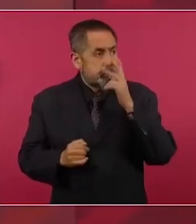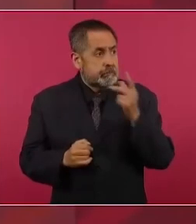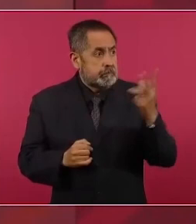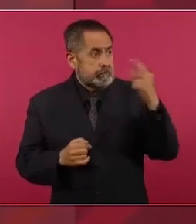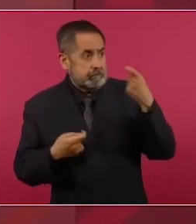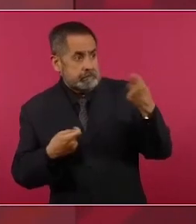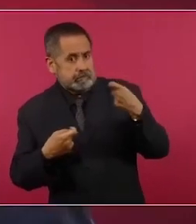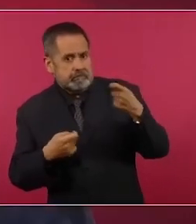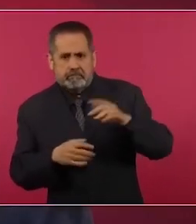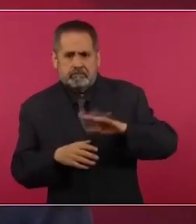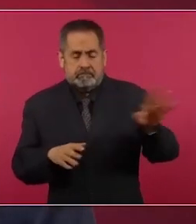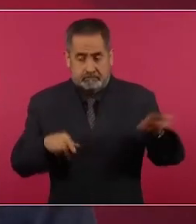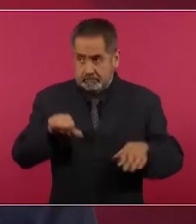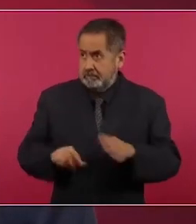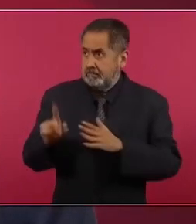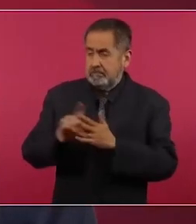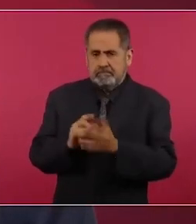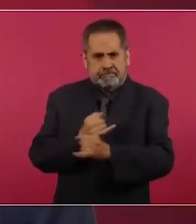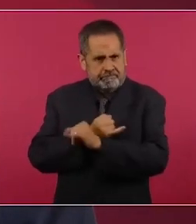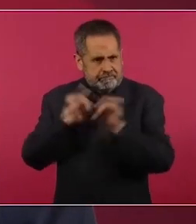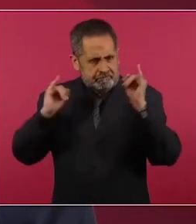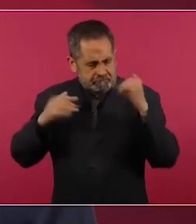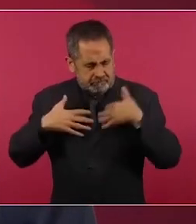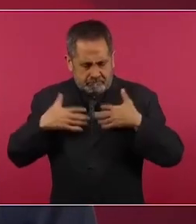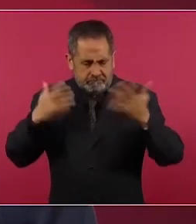Lo digo en este mes.